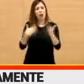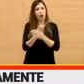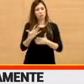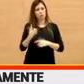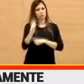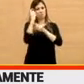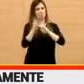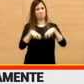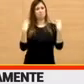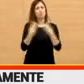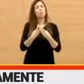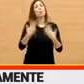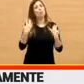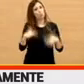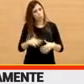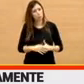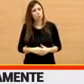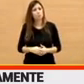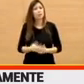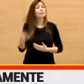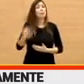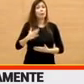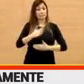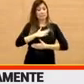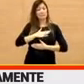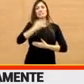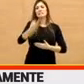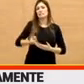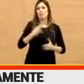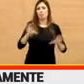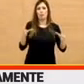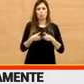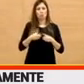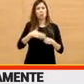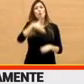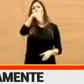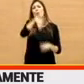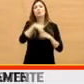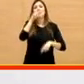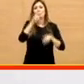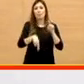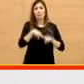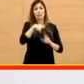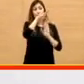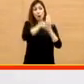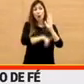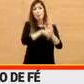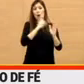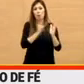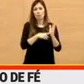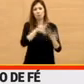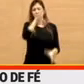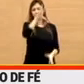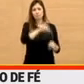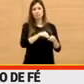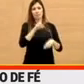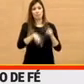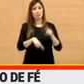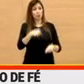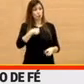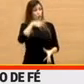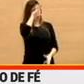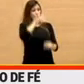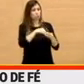es que nosotros siempre hemos dicho que votaríamos en función del programa completo, de la visión global. Y esta visión global es imposible de aprobar.